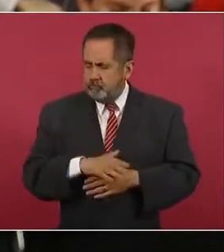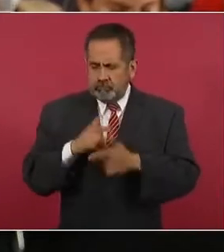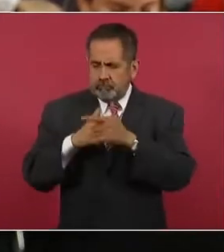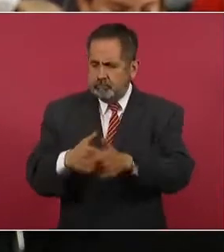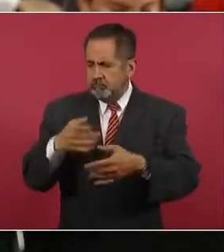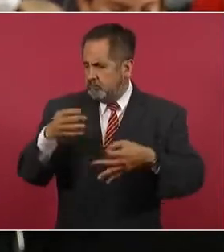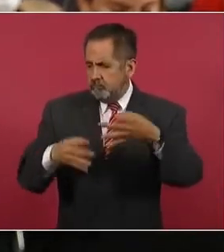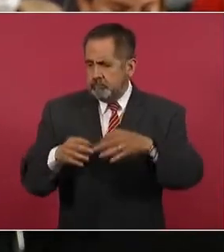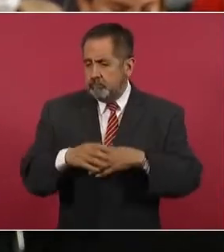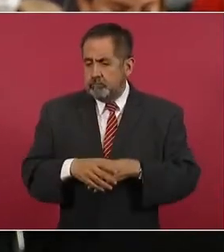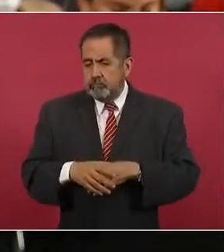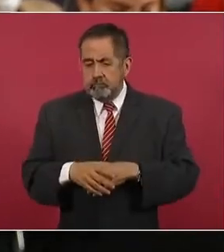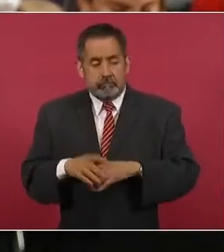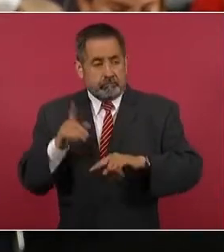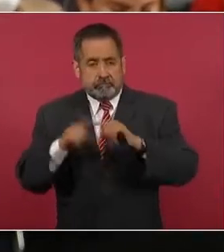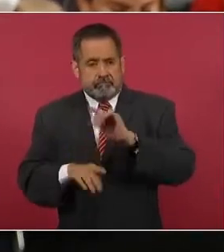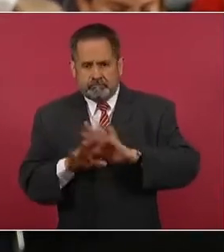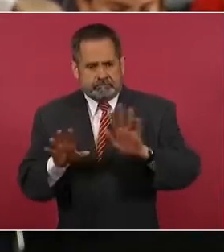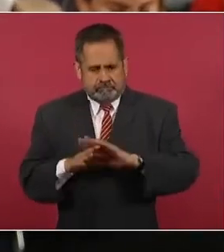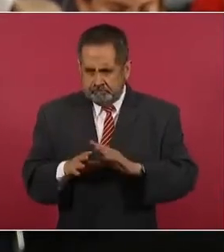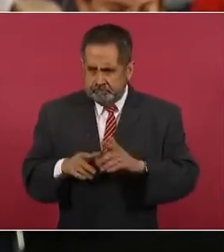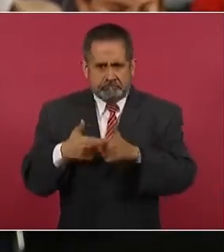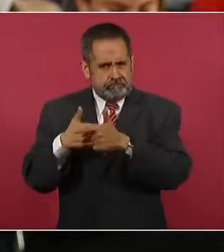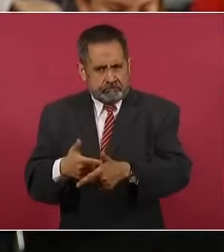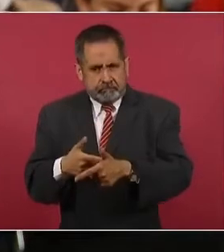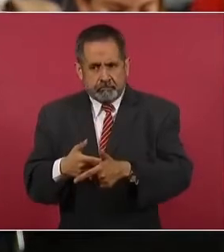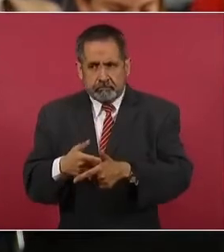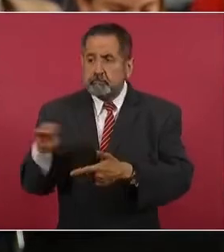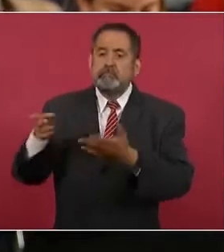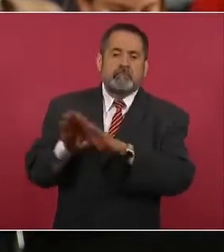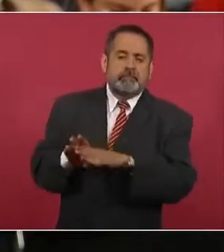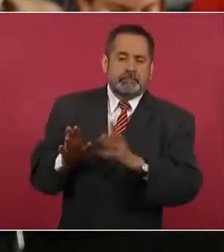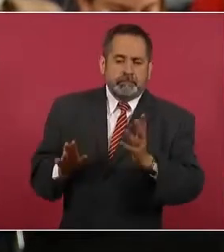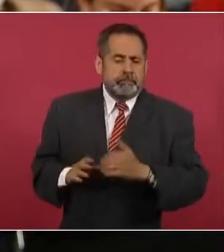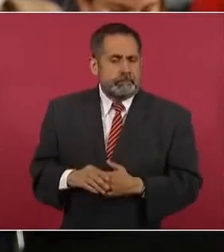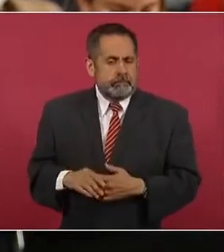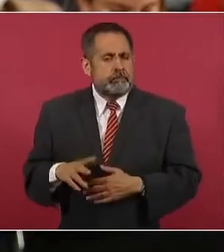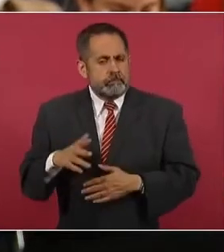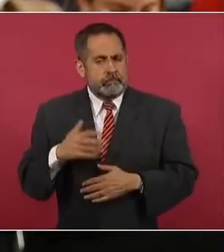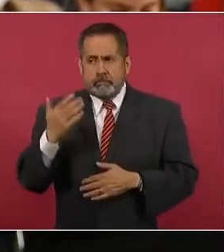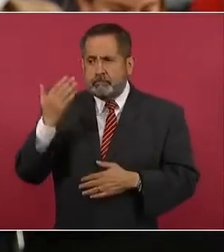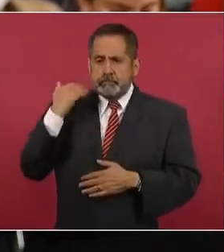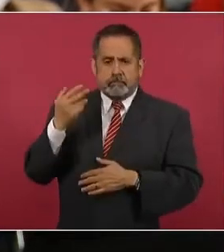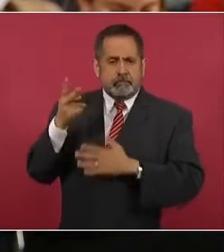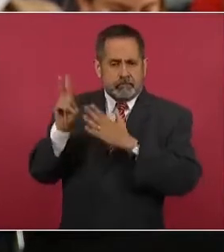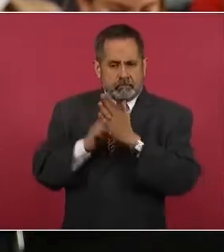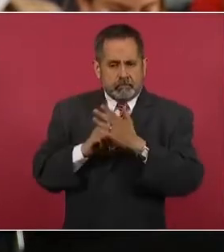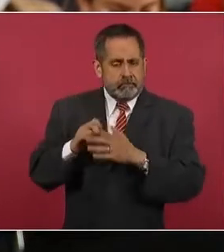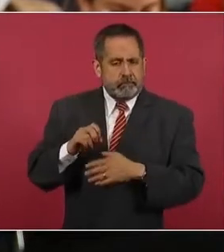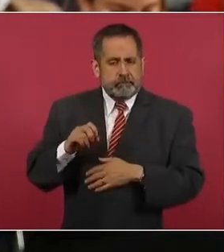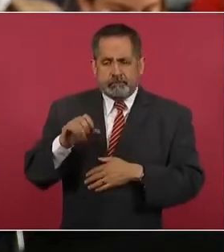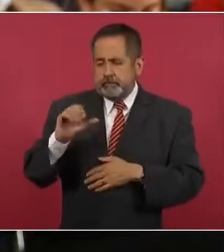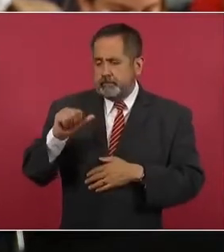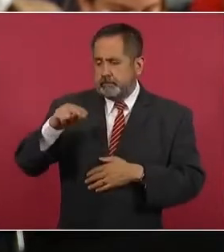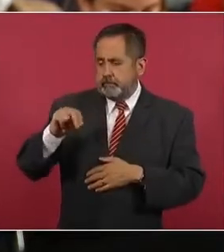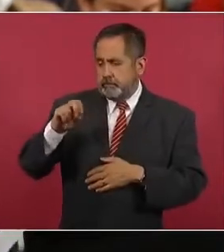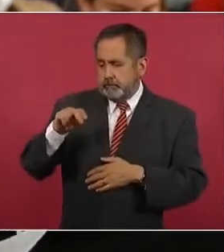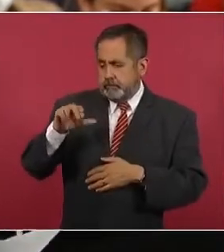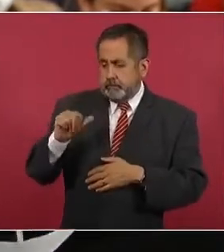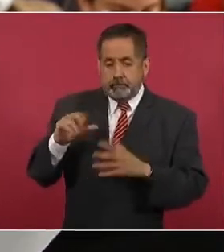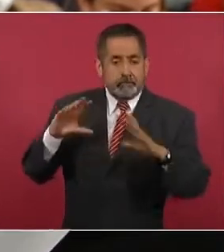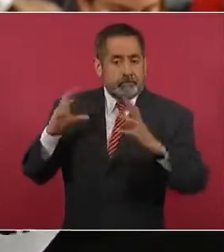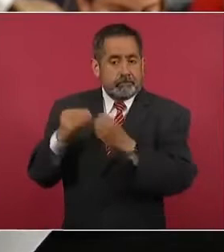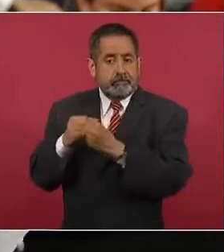a mejorar las propuestas que hizo hace 2 meses para resolver la huelga de Cananea, que en julio del 2022 cumple